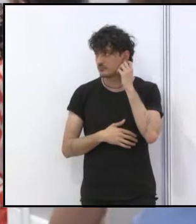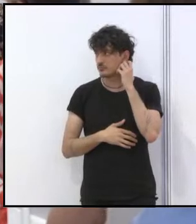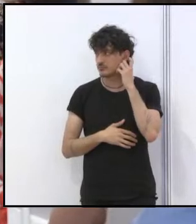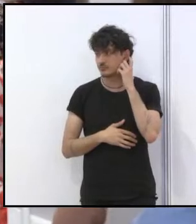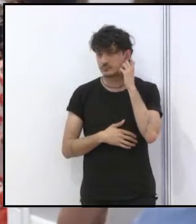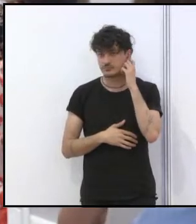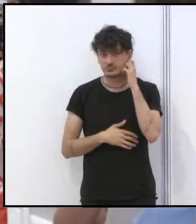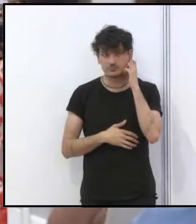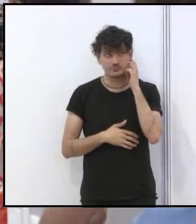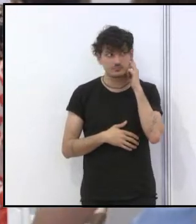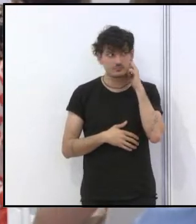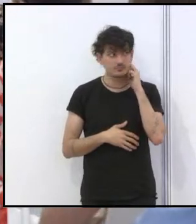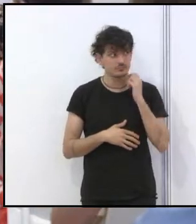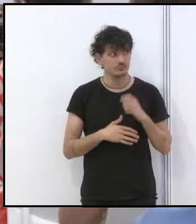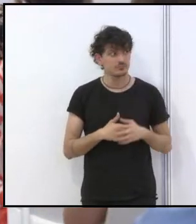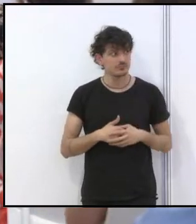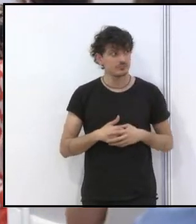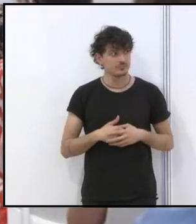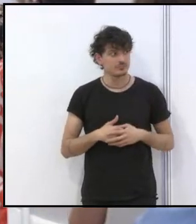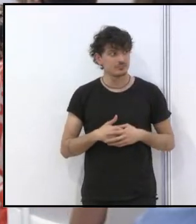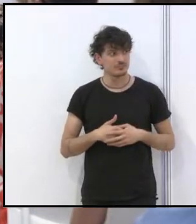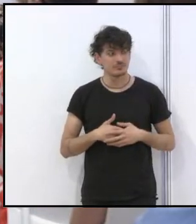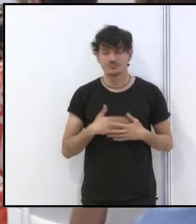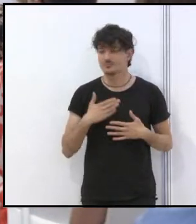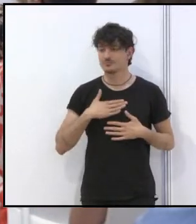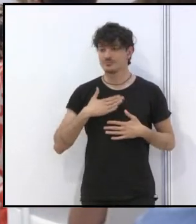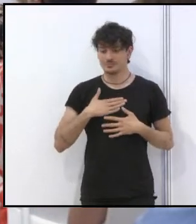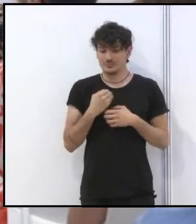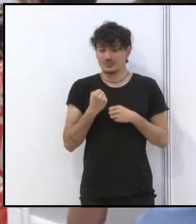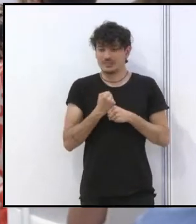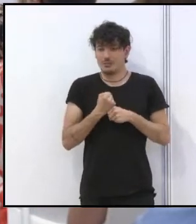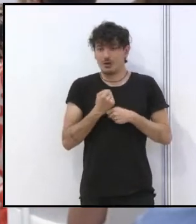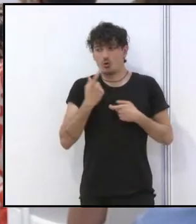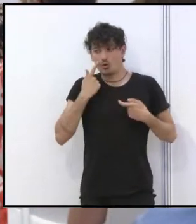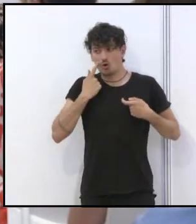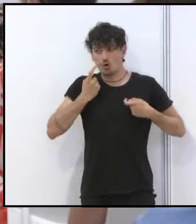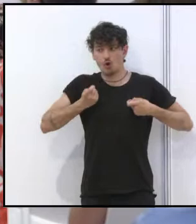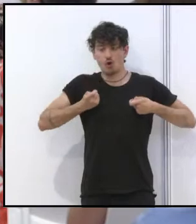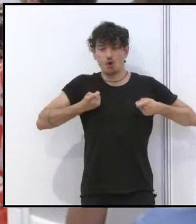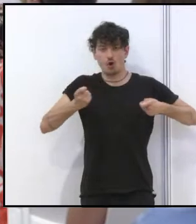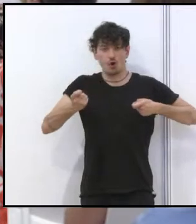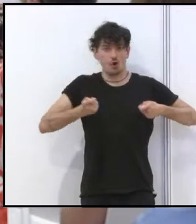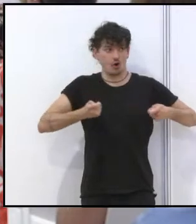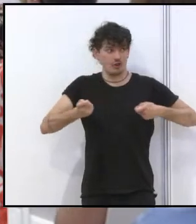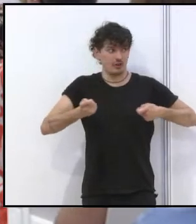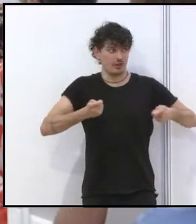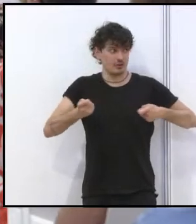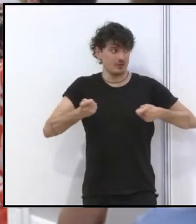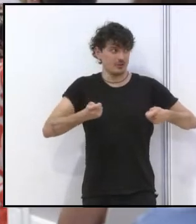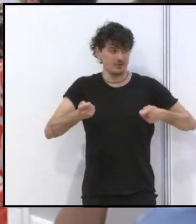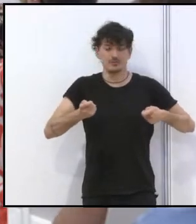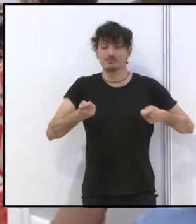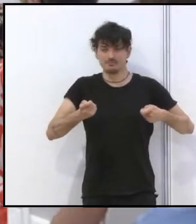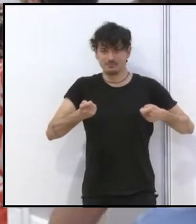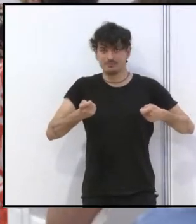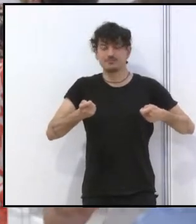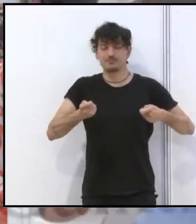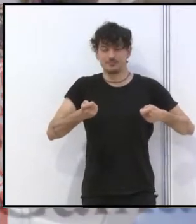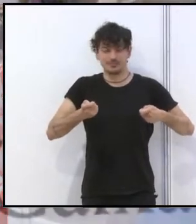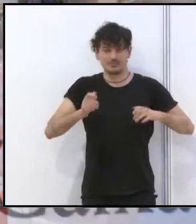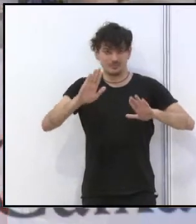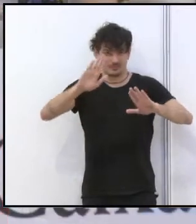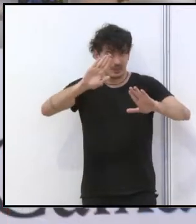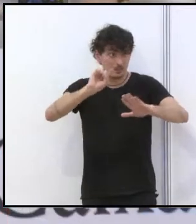Yo me voy a apropiar de mi trabajo de coordinadora, que al final algo tiene que tener de gracia, ¿no? Para, bueno,